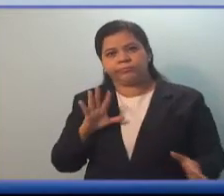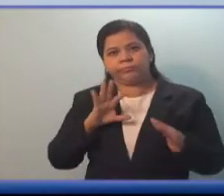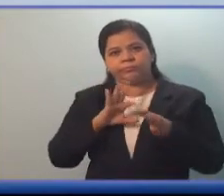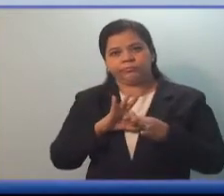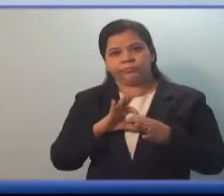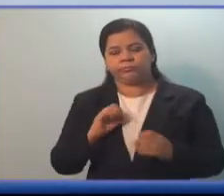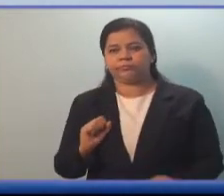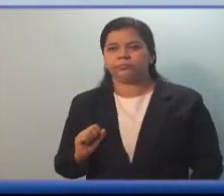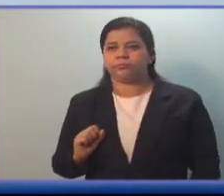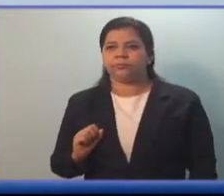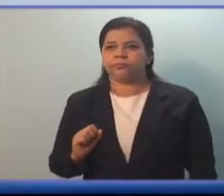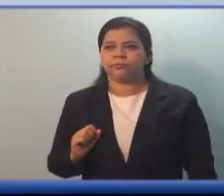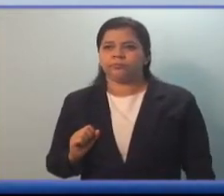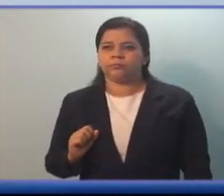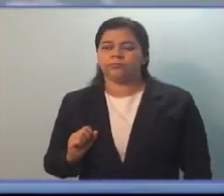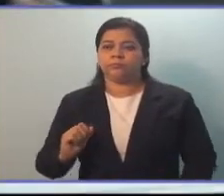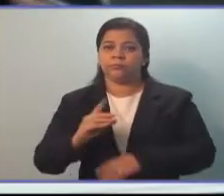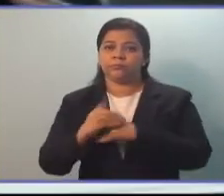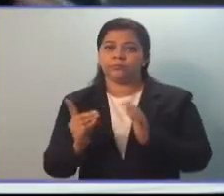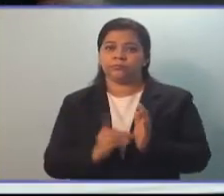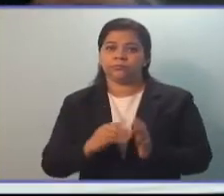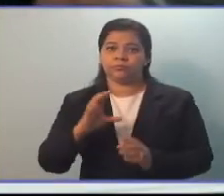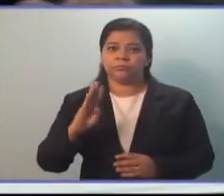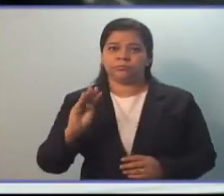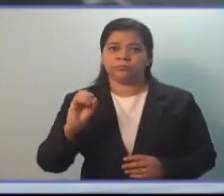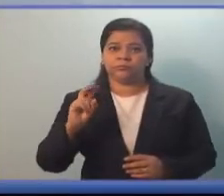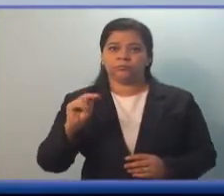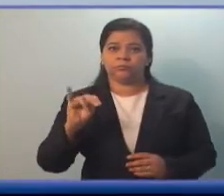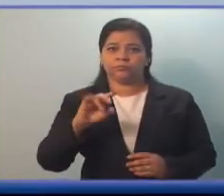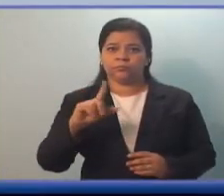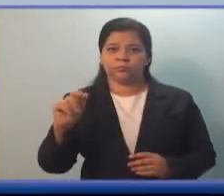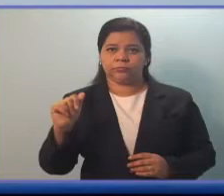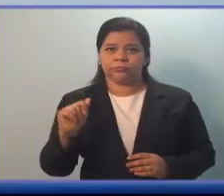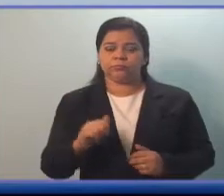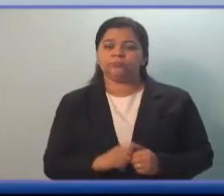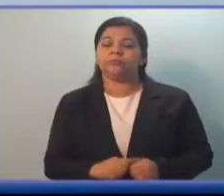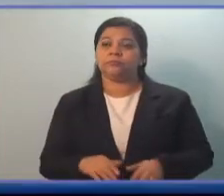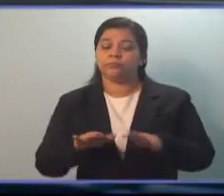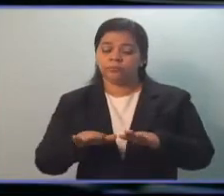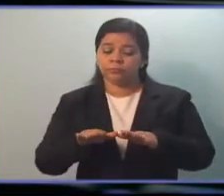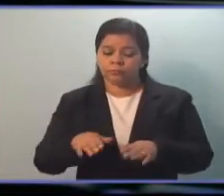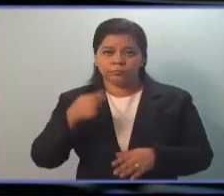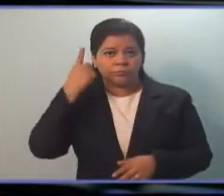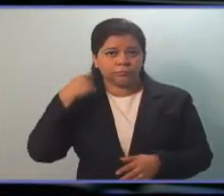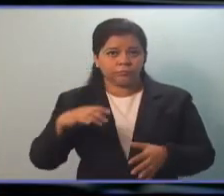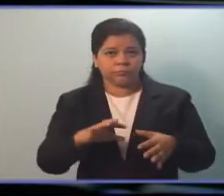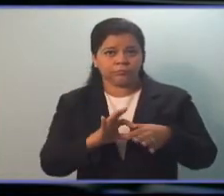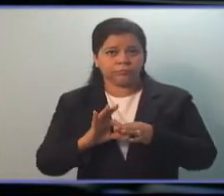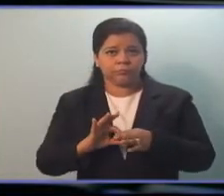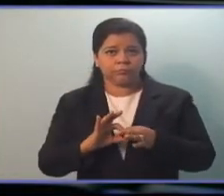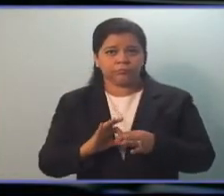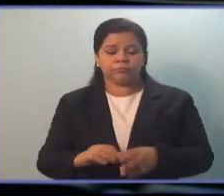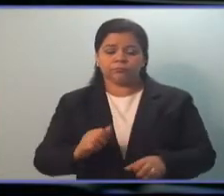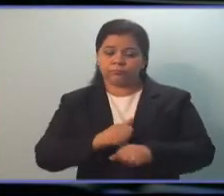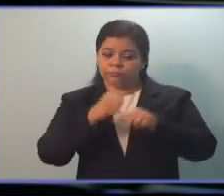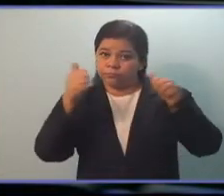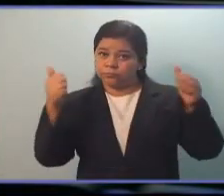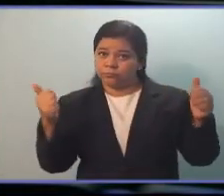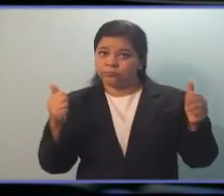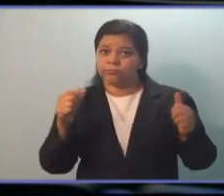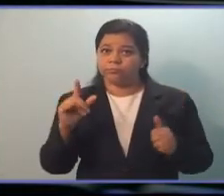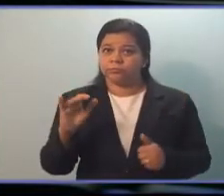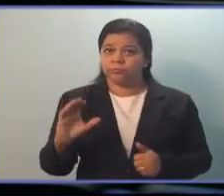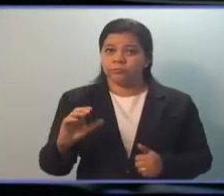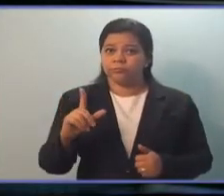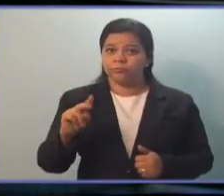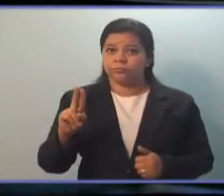licenciado. Diputado Bonilla. Gracias, coordinador. Buenos días, Licenciado